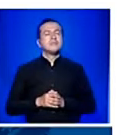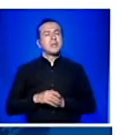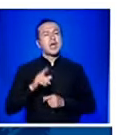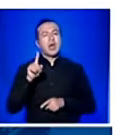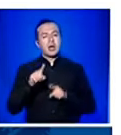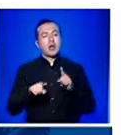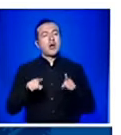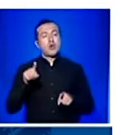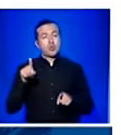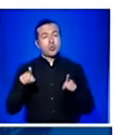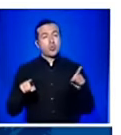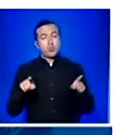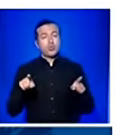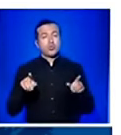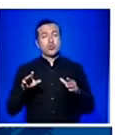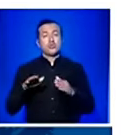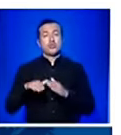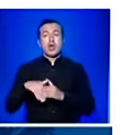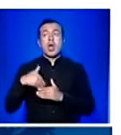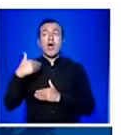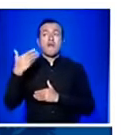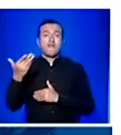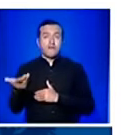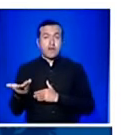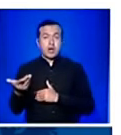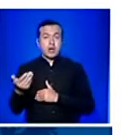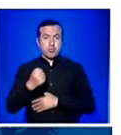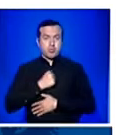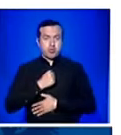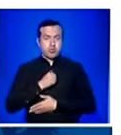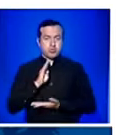ciertos prestadores externos